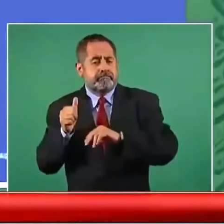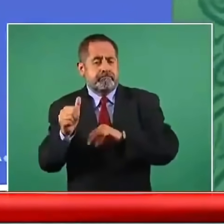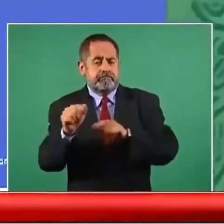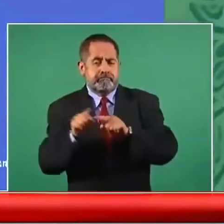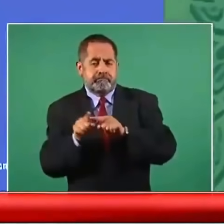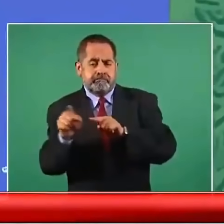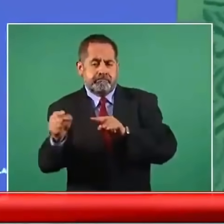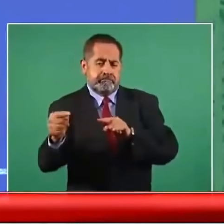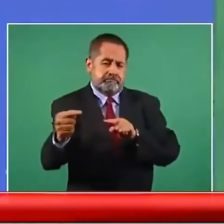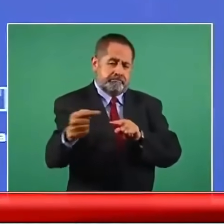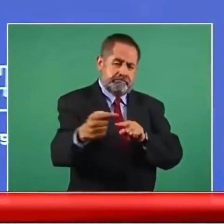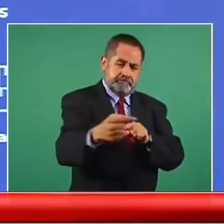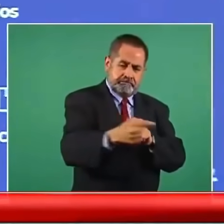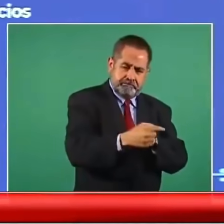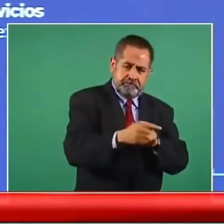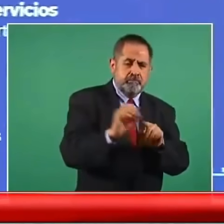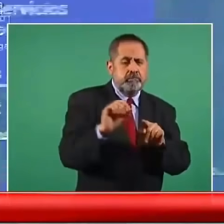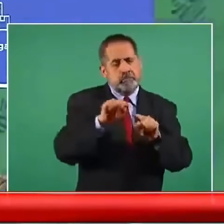y por acá,